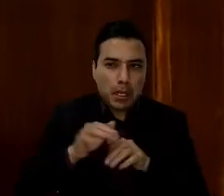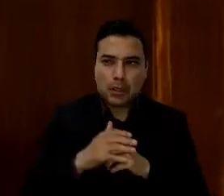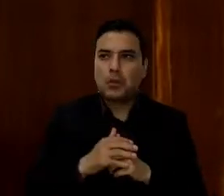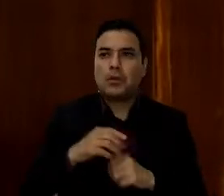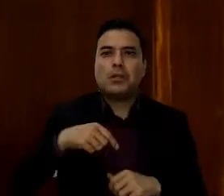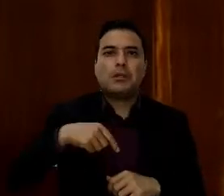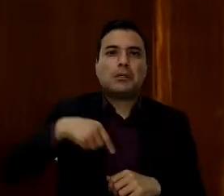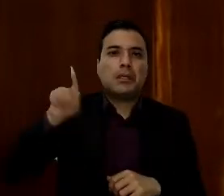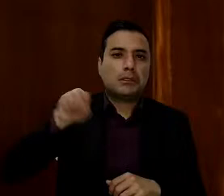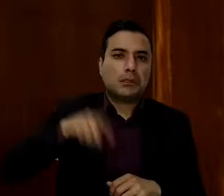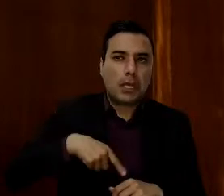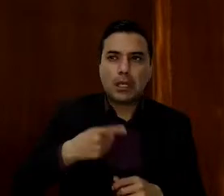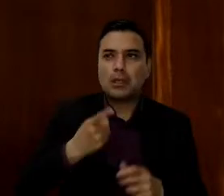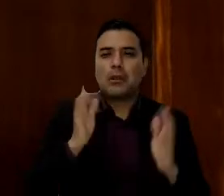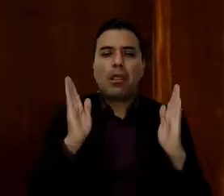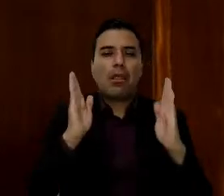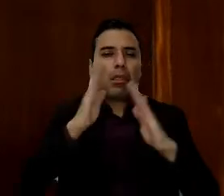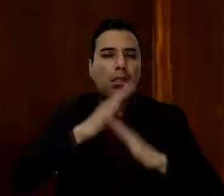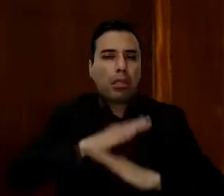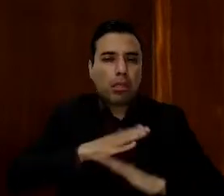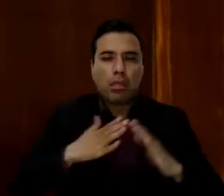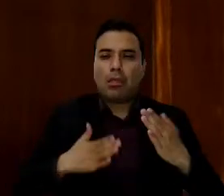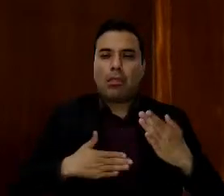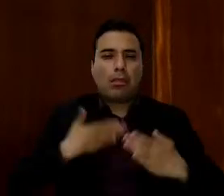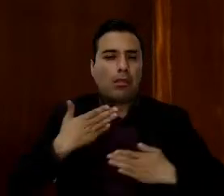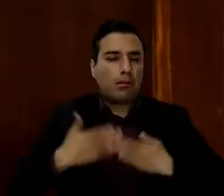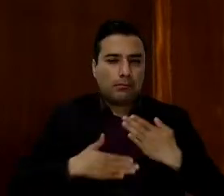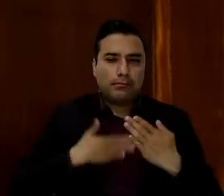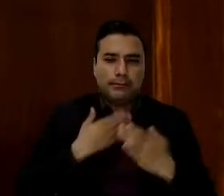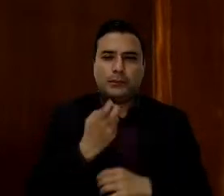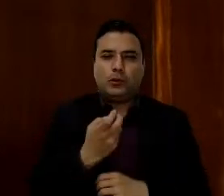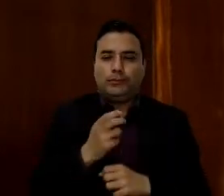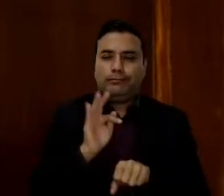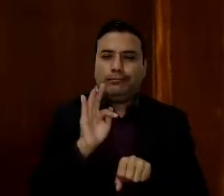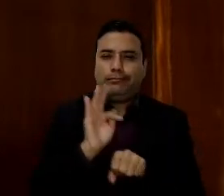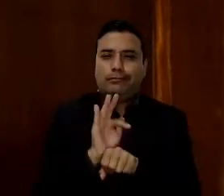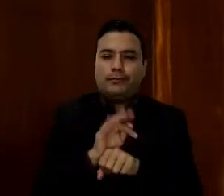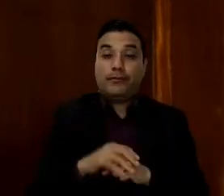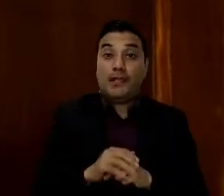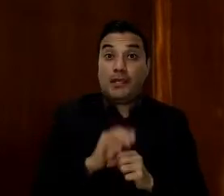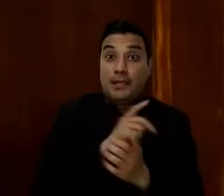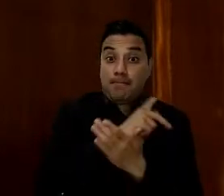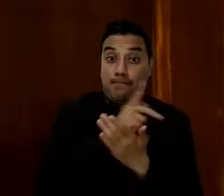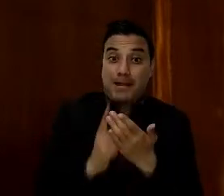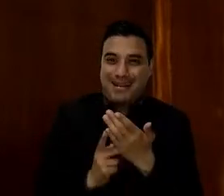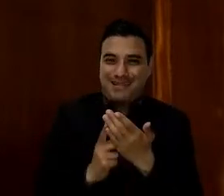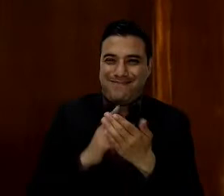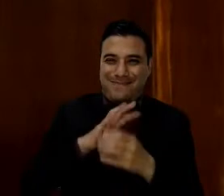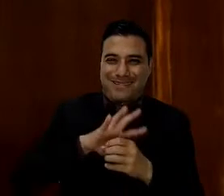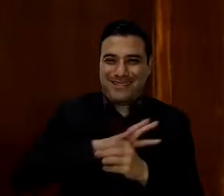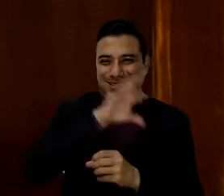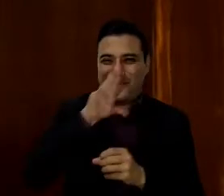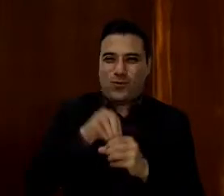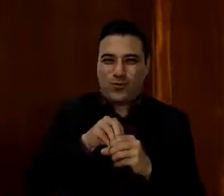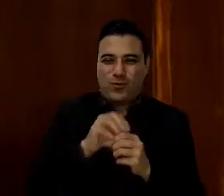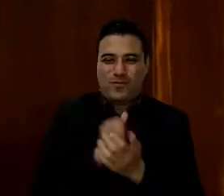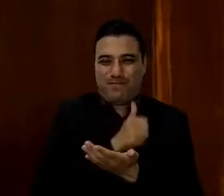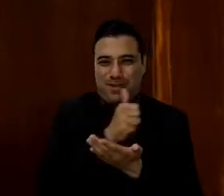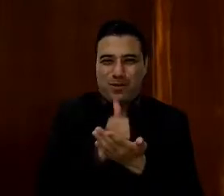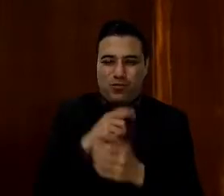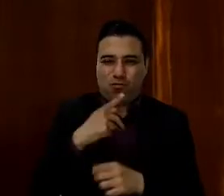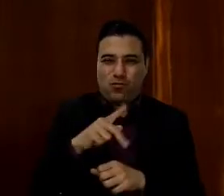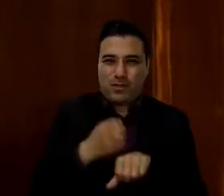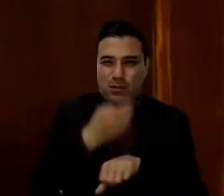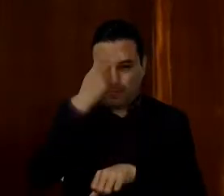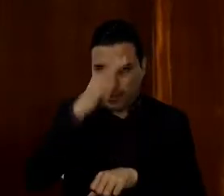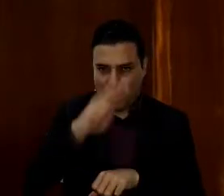de esparcimiento. El Plan Estatal de Desarrollo Urbano del Estado de México es un documento que establece